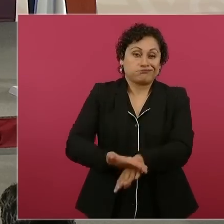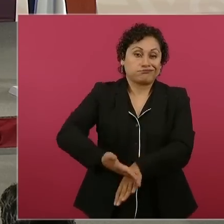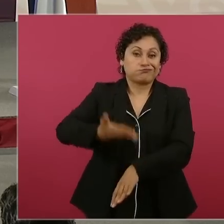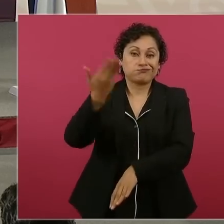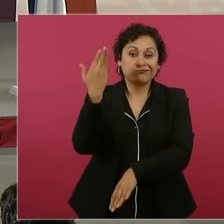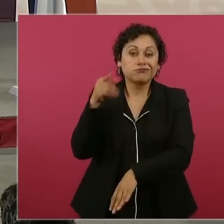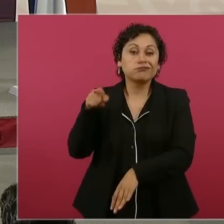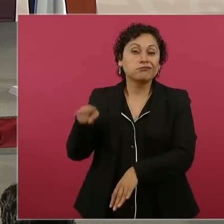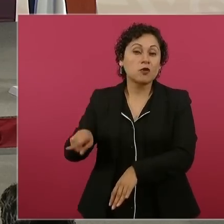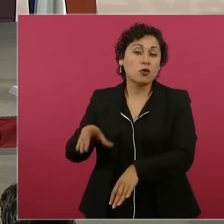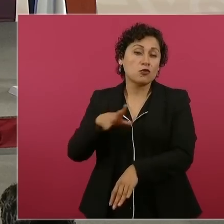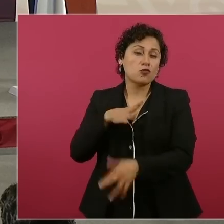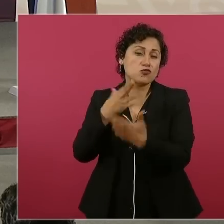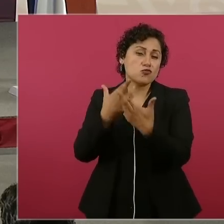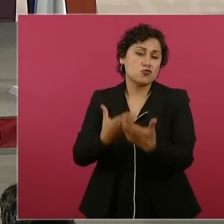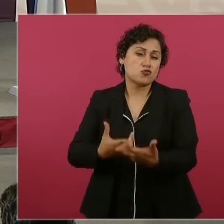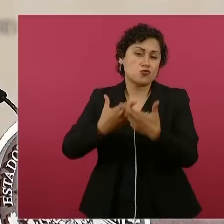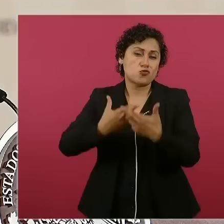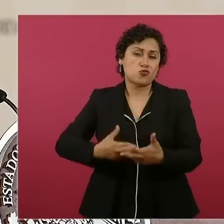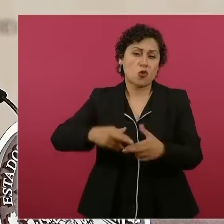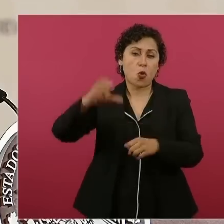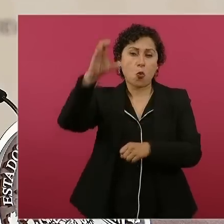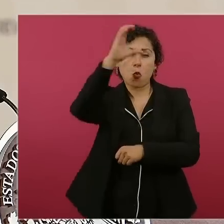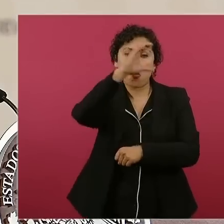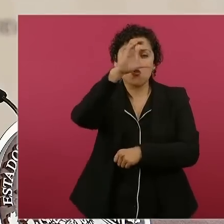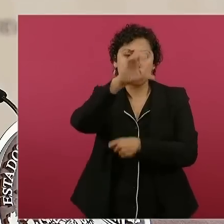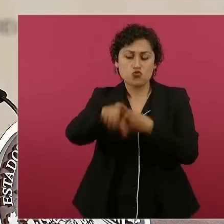en lo artístico, del mundo,